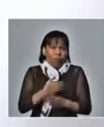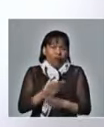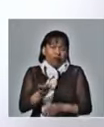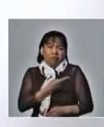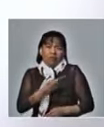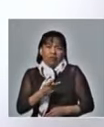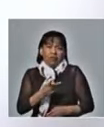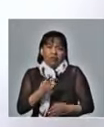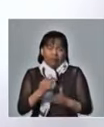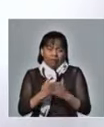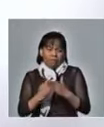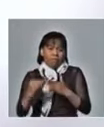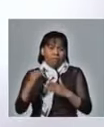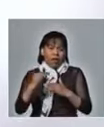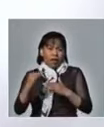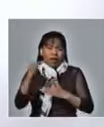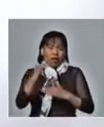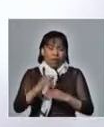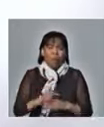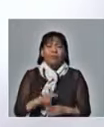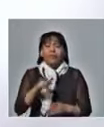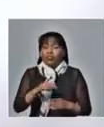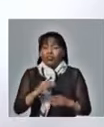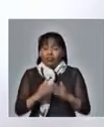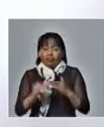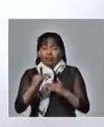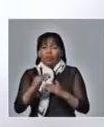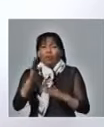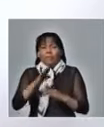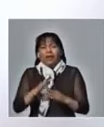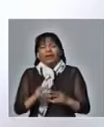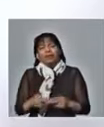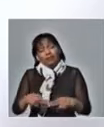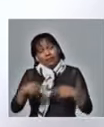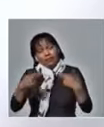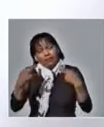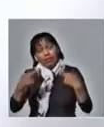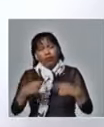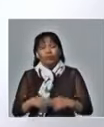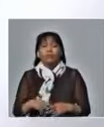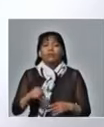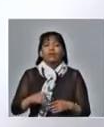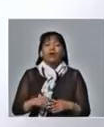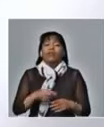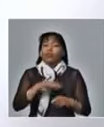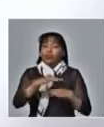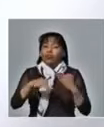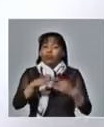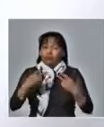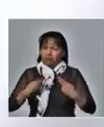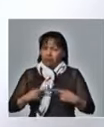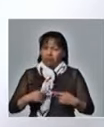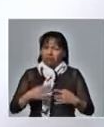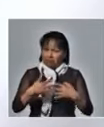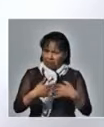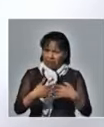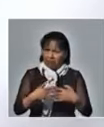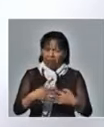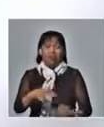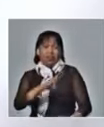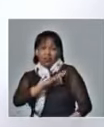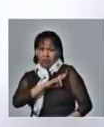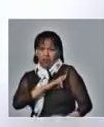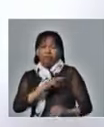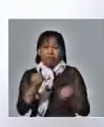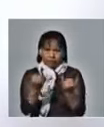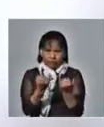crecimiento y el crecimiento solamente se logra con inversión, inversión pública e inversión privada.